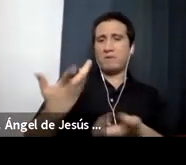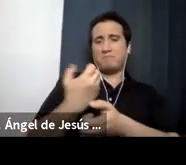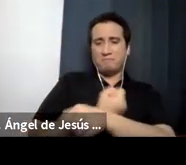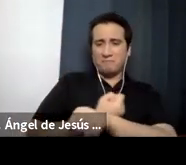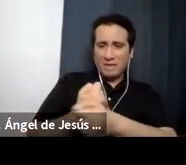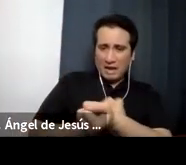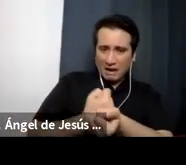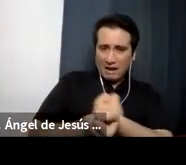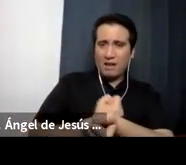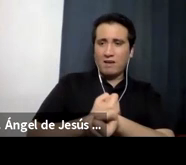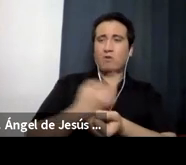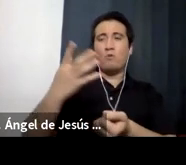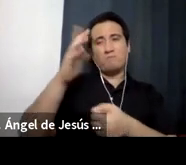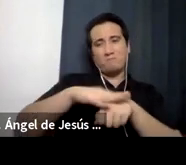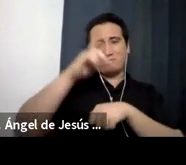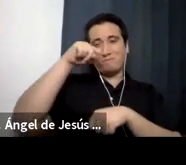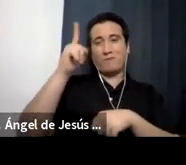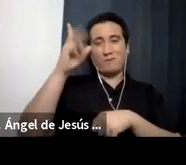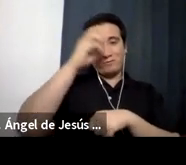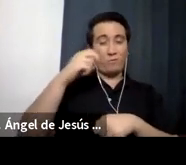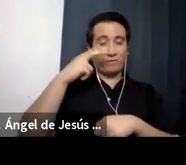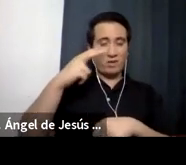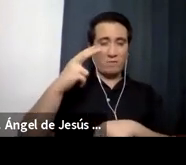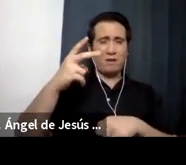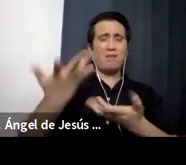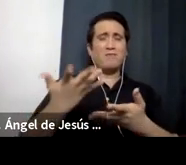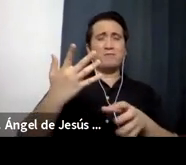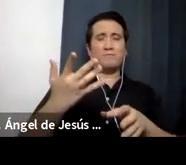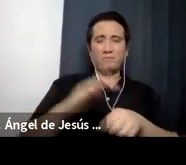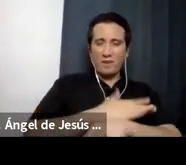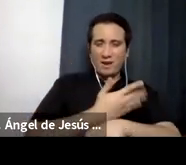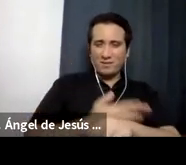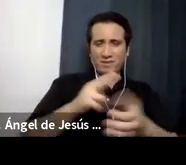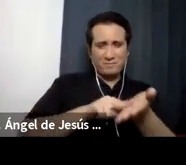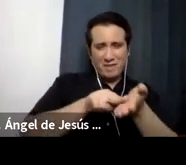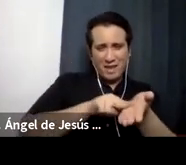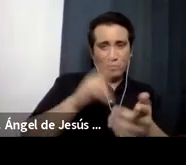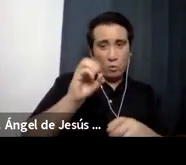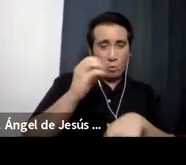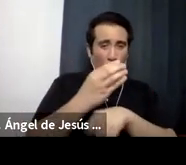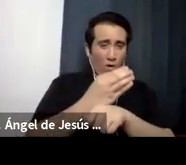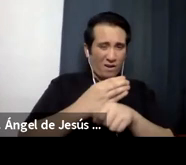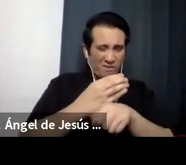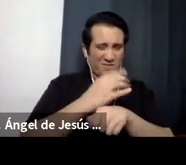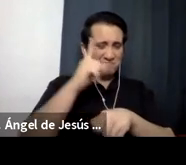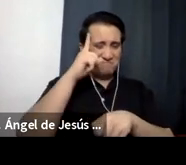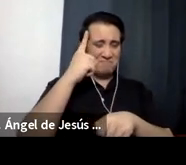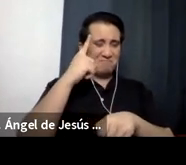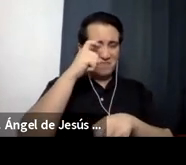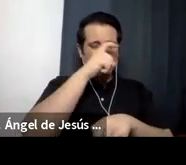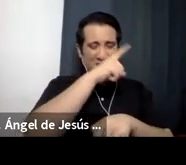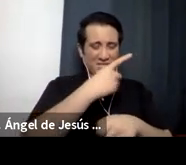fácil observarlo que si utilizamos calcetines, por ejemplo, negros o cafés. Entonces, eso también es otro detalle, otro tip que también puede ser